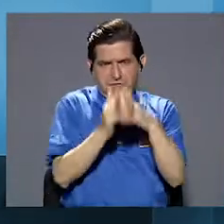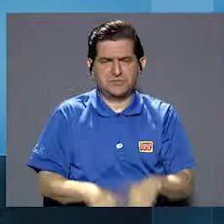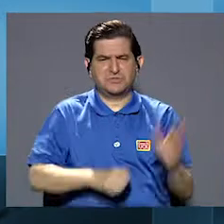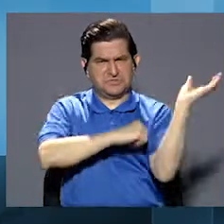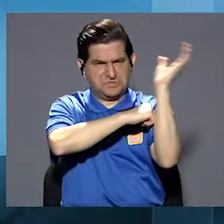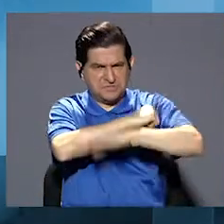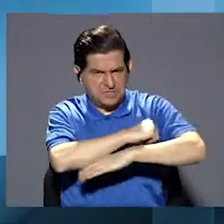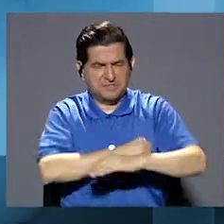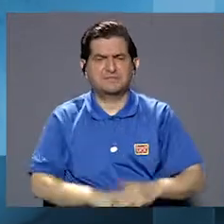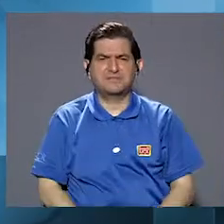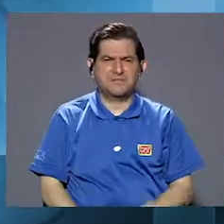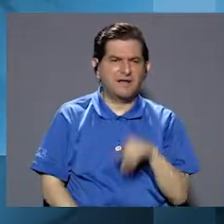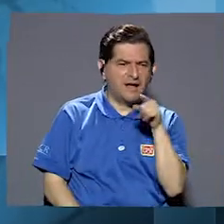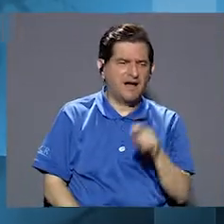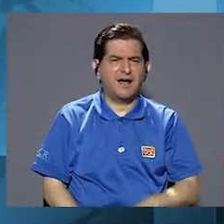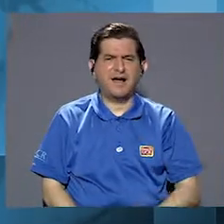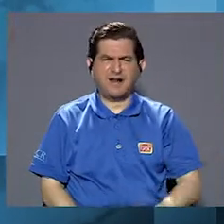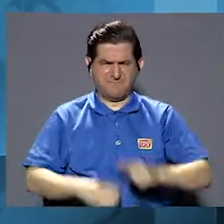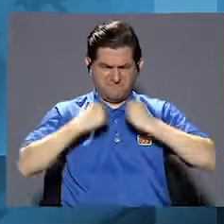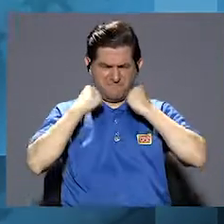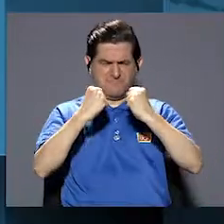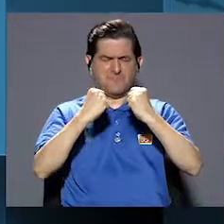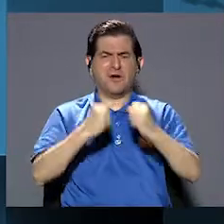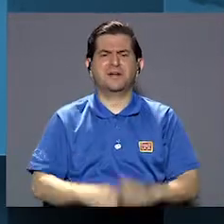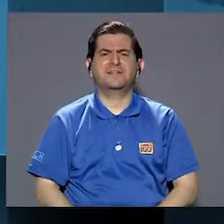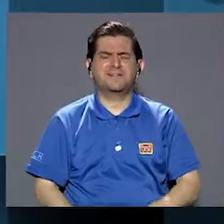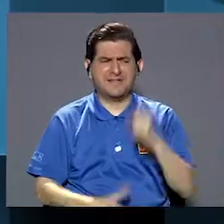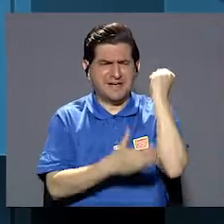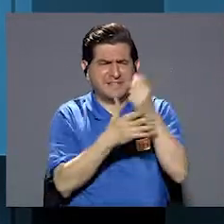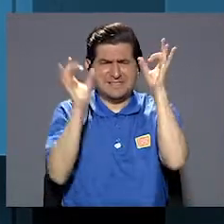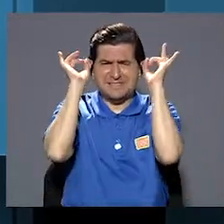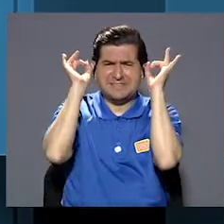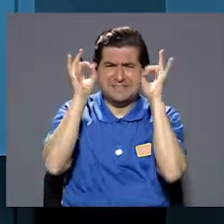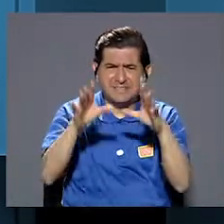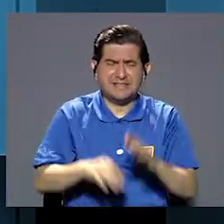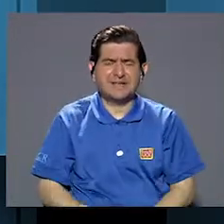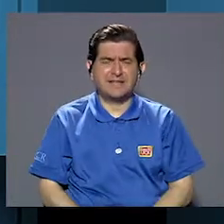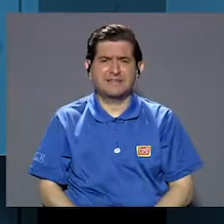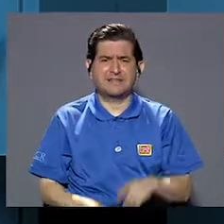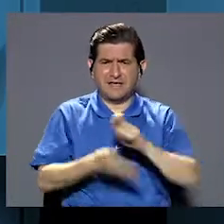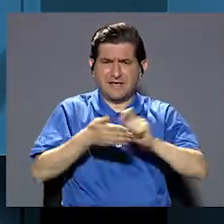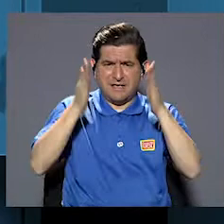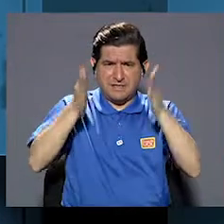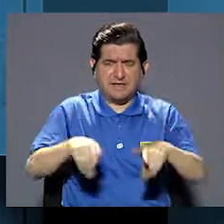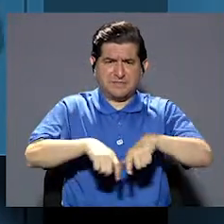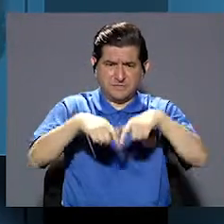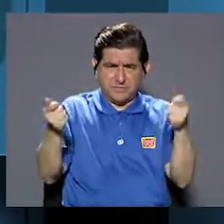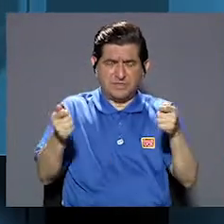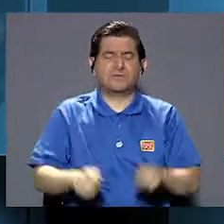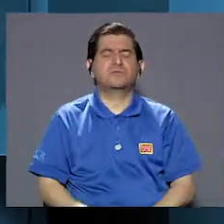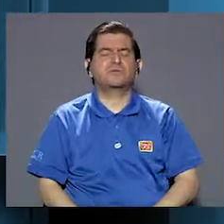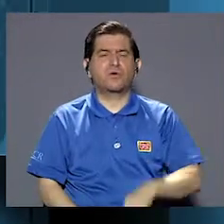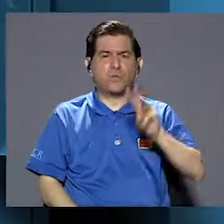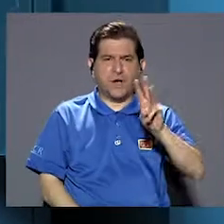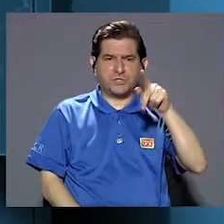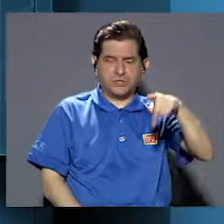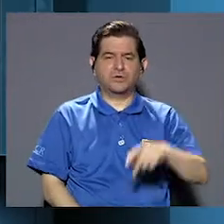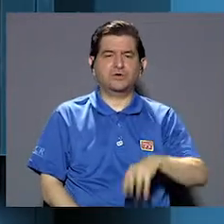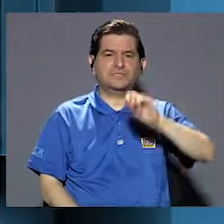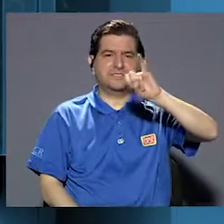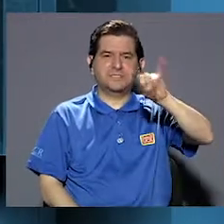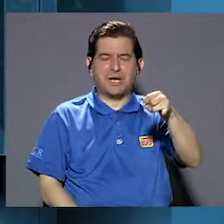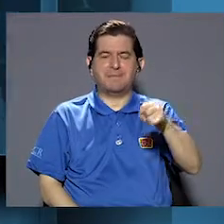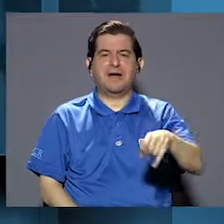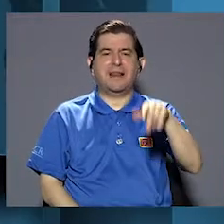Unidos condenara y sancionara de forma enérgica el brutal asesinato del columnista del Washington Post,